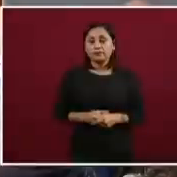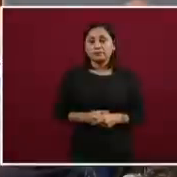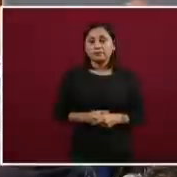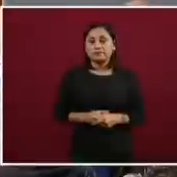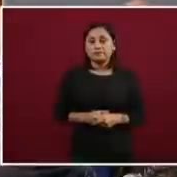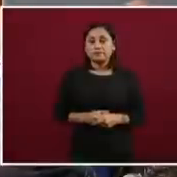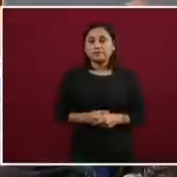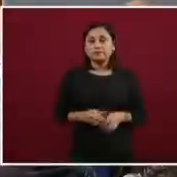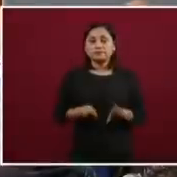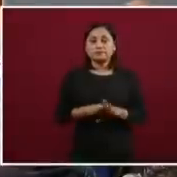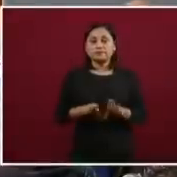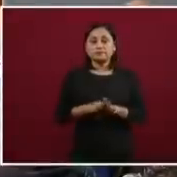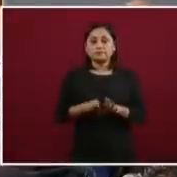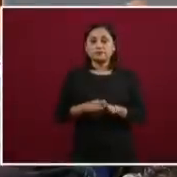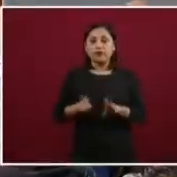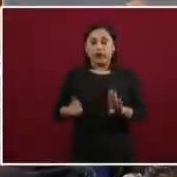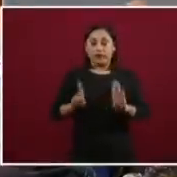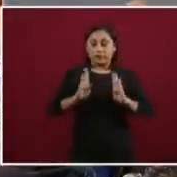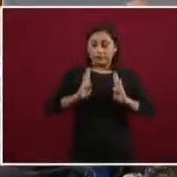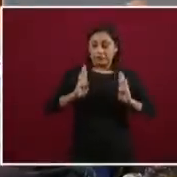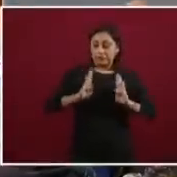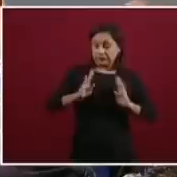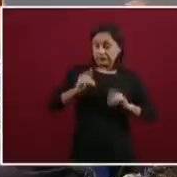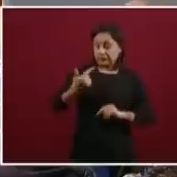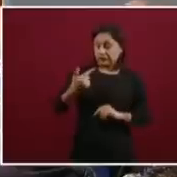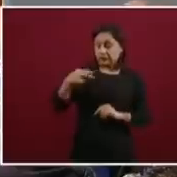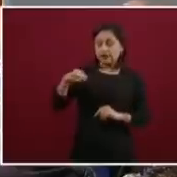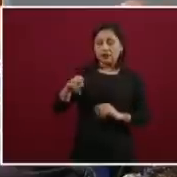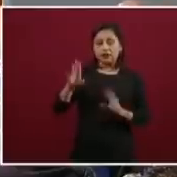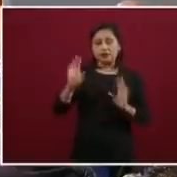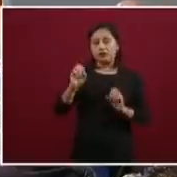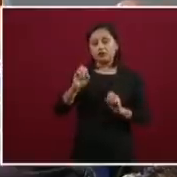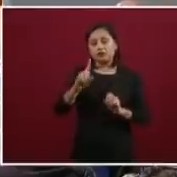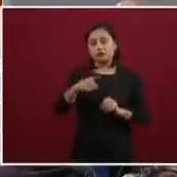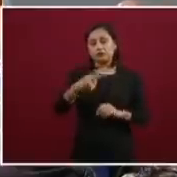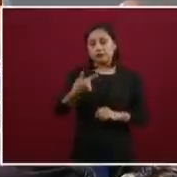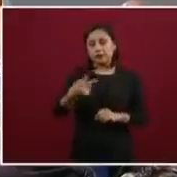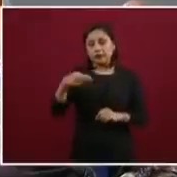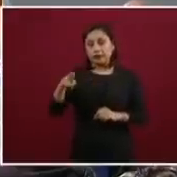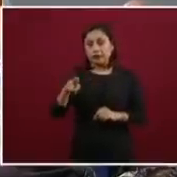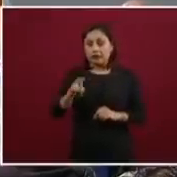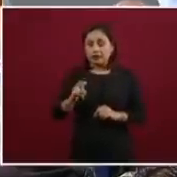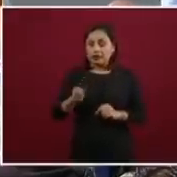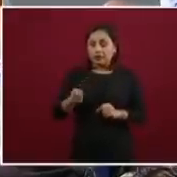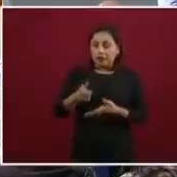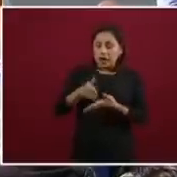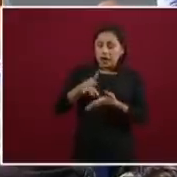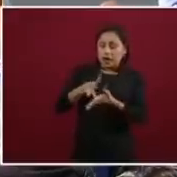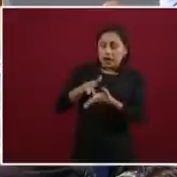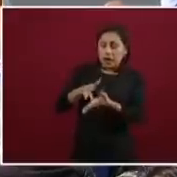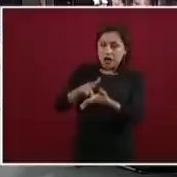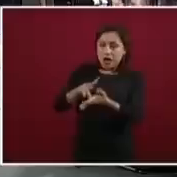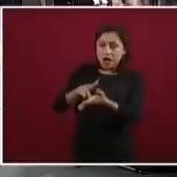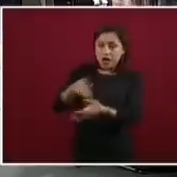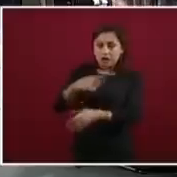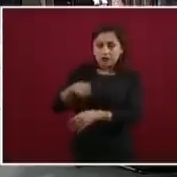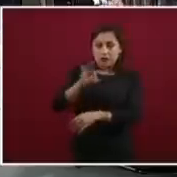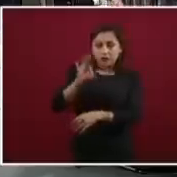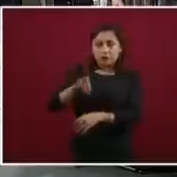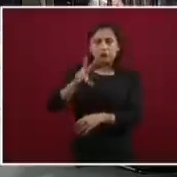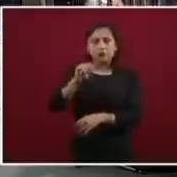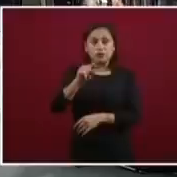apostar toda la fuerza nos estamos trabajando en eso y ahí vamos poco a poco